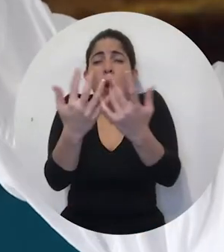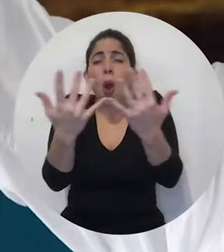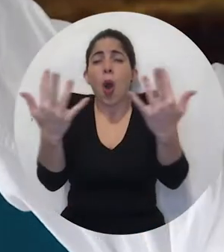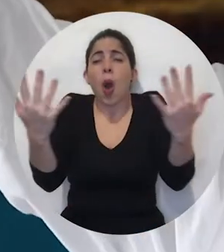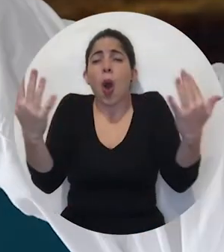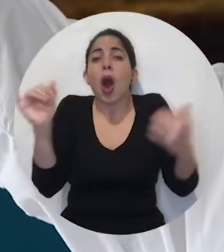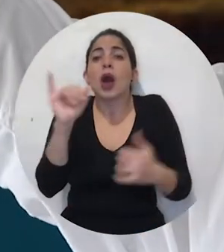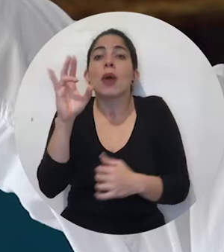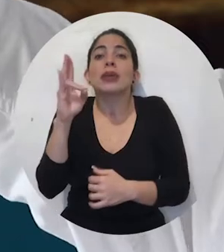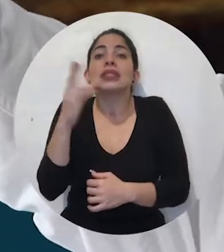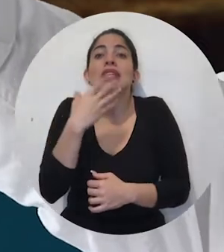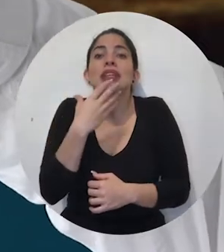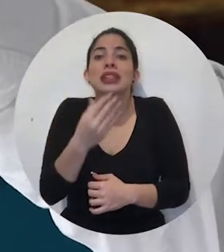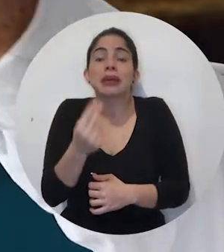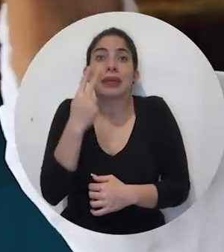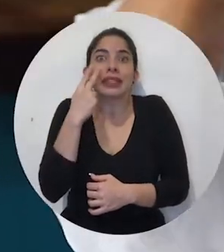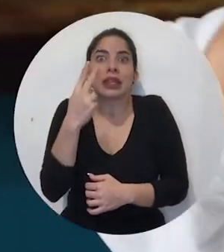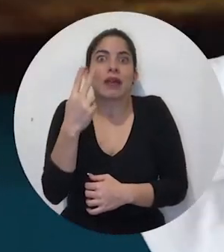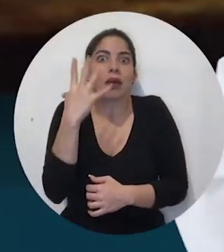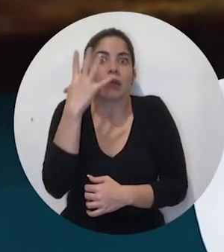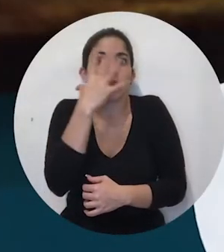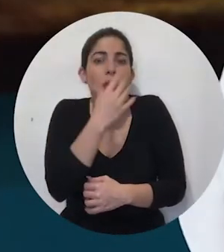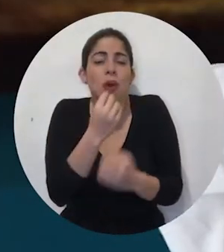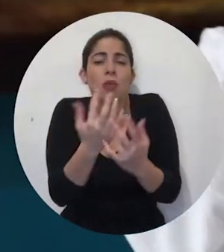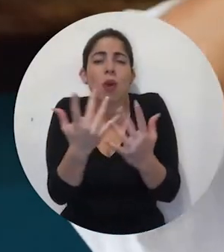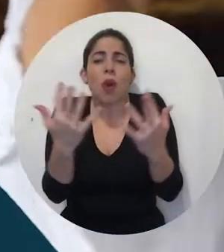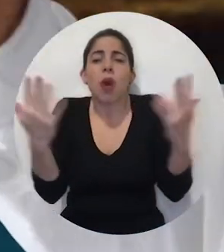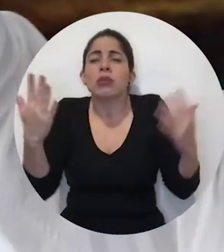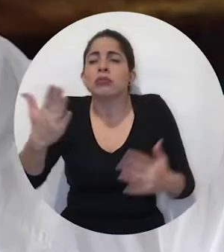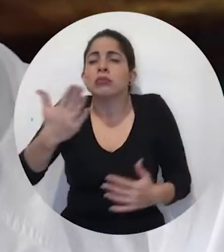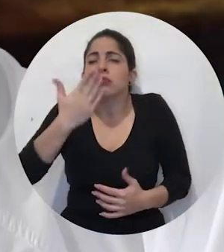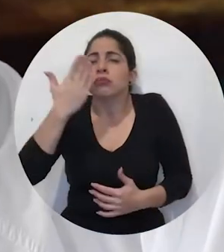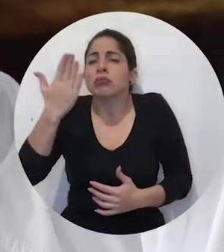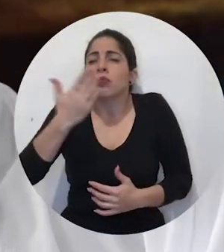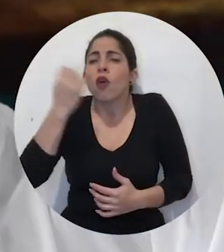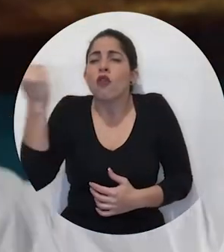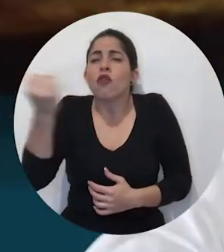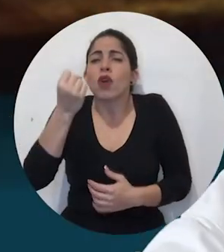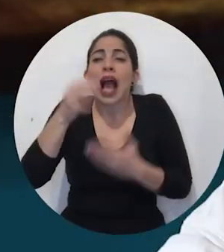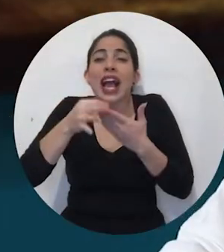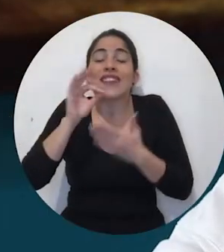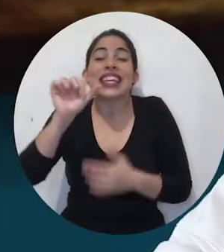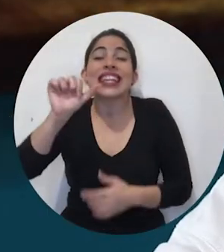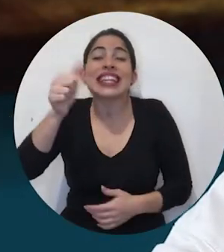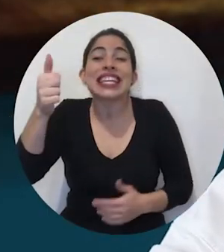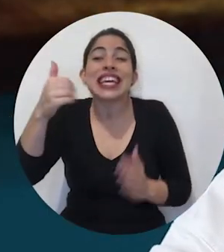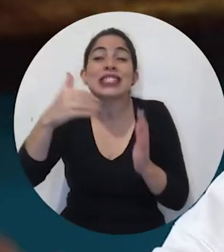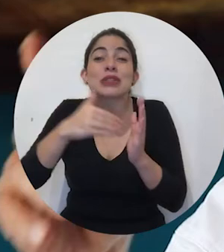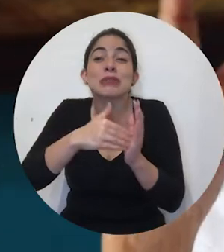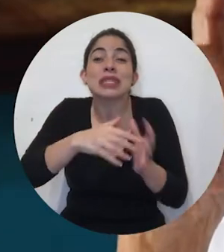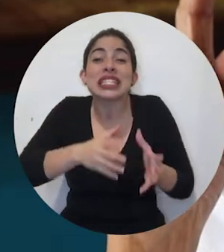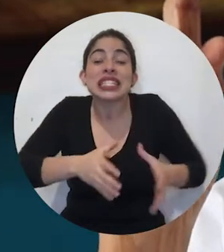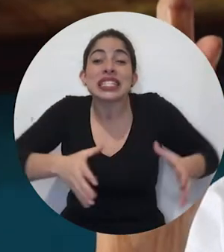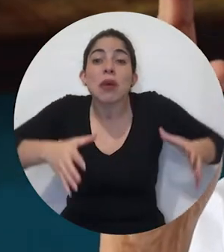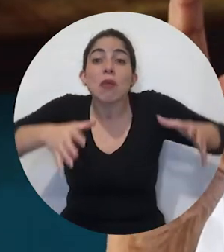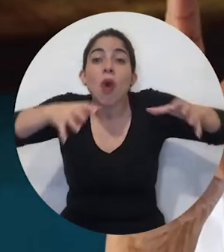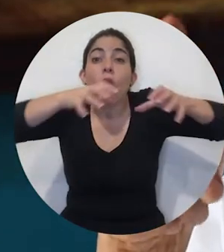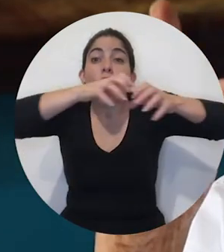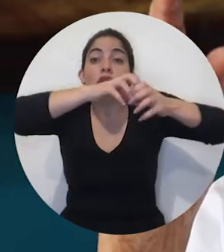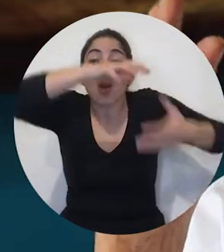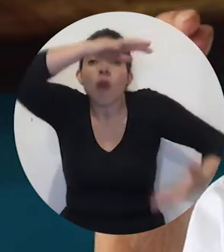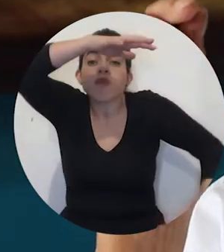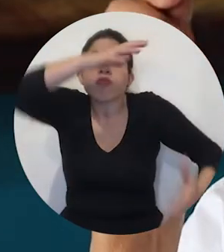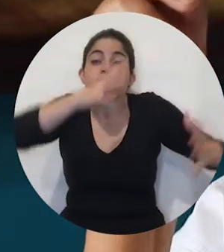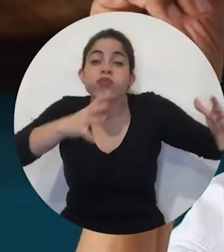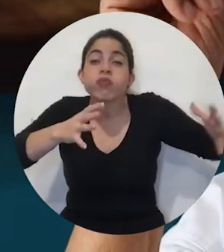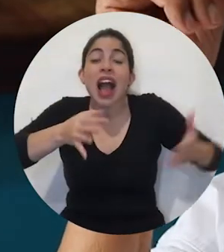una iluminaria, como era el 7 de diciembre, muy bonito aquello. Y un olor a café. Quemaron 10.000